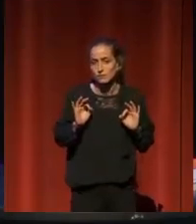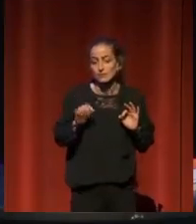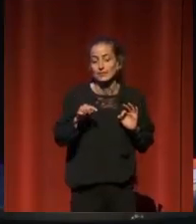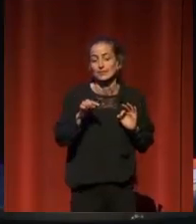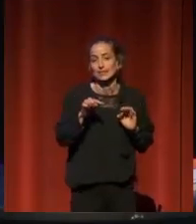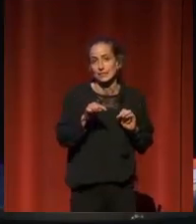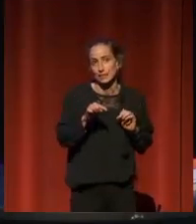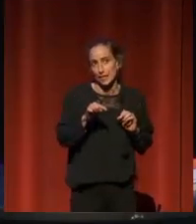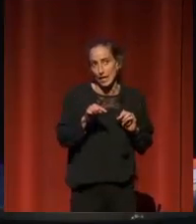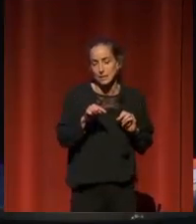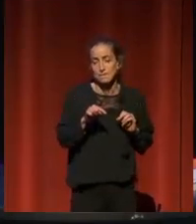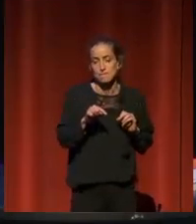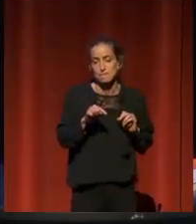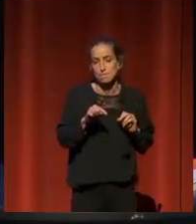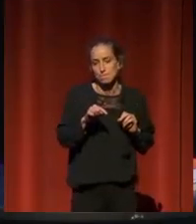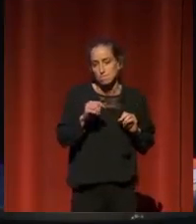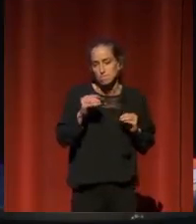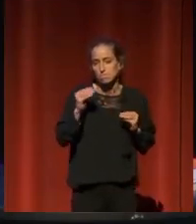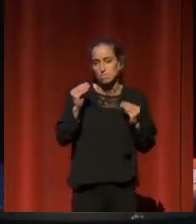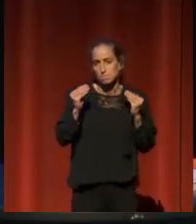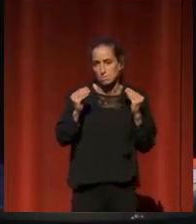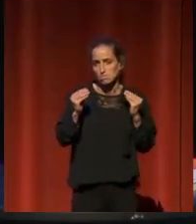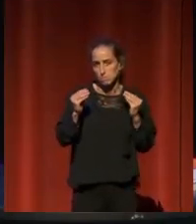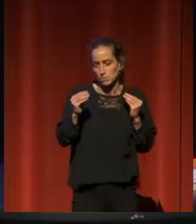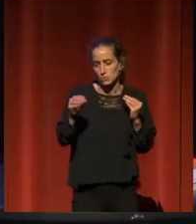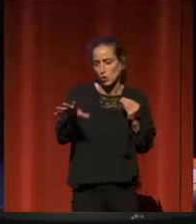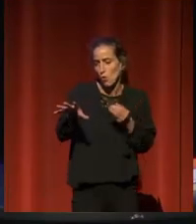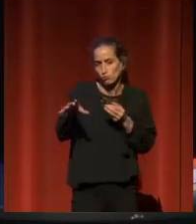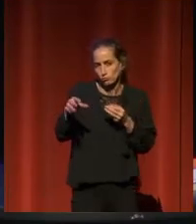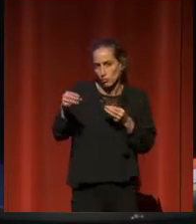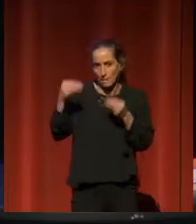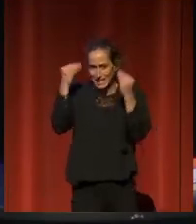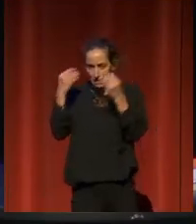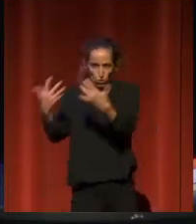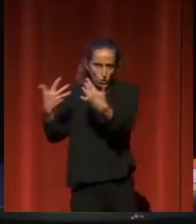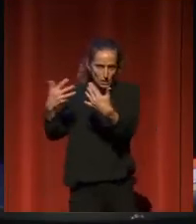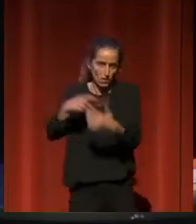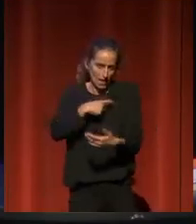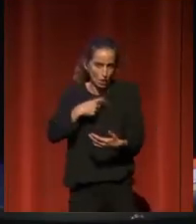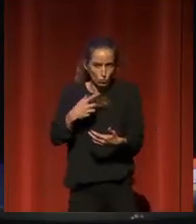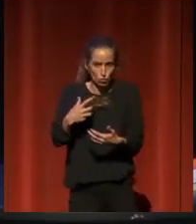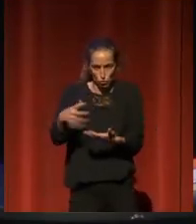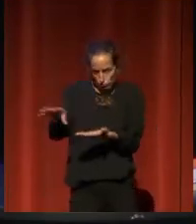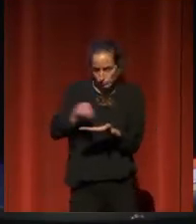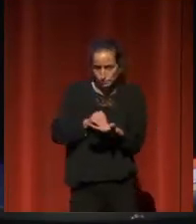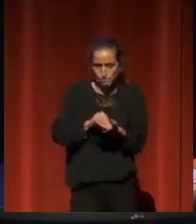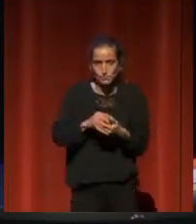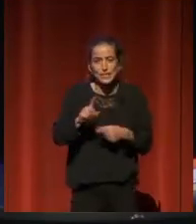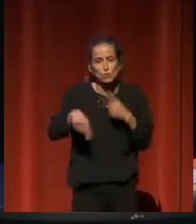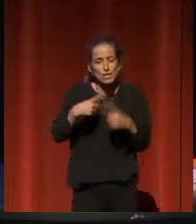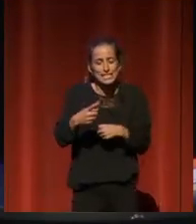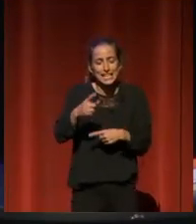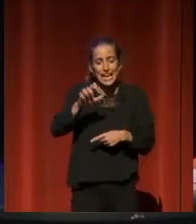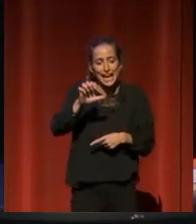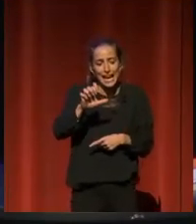las consideraciones de la comisión eh después el aquí